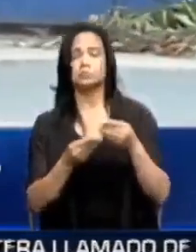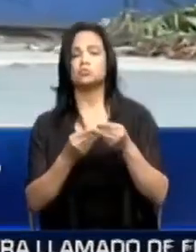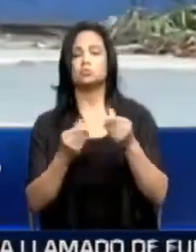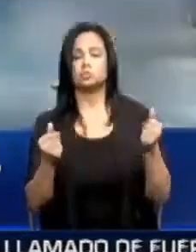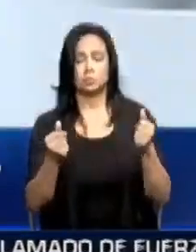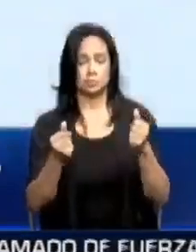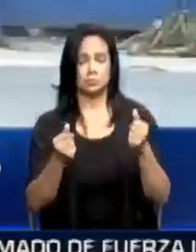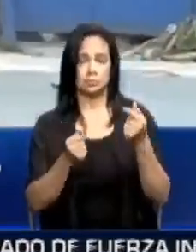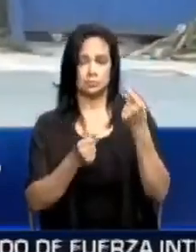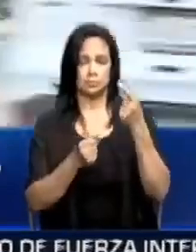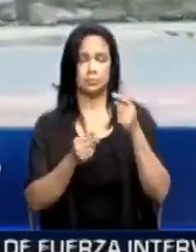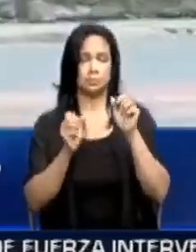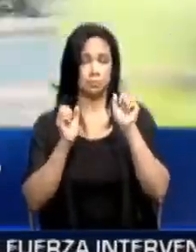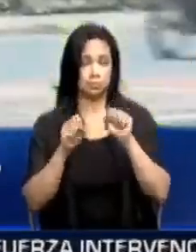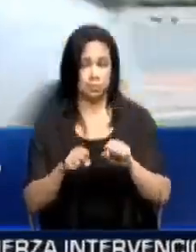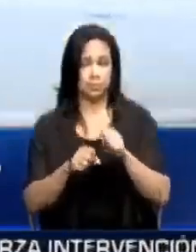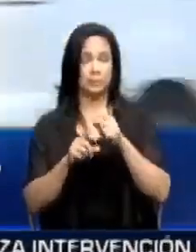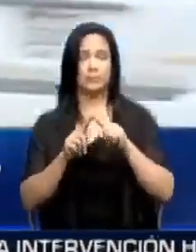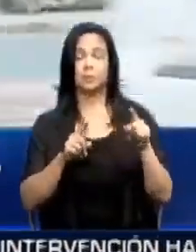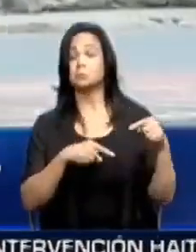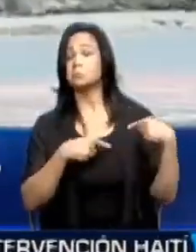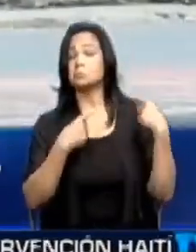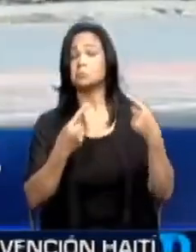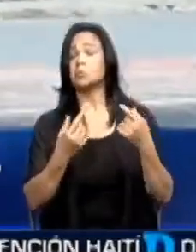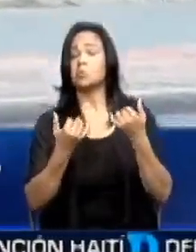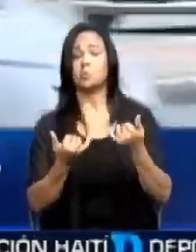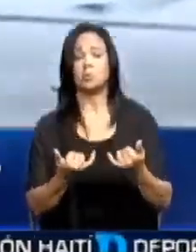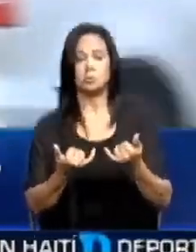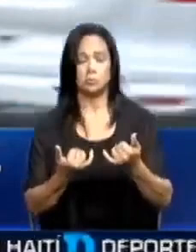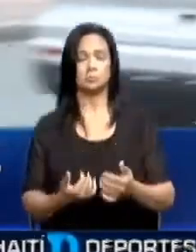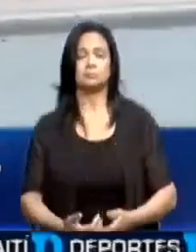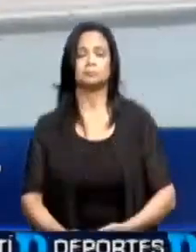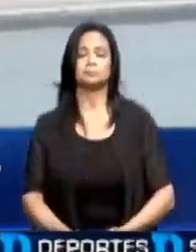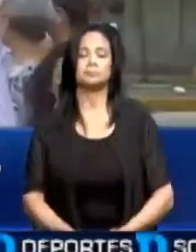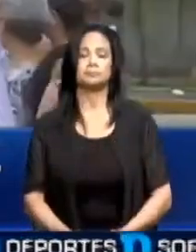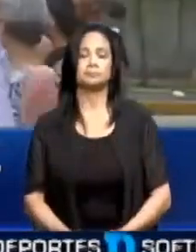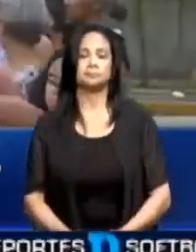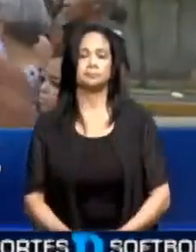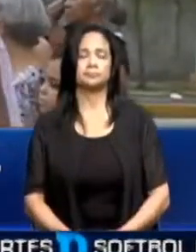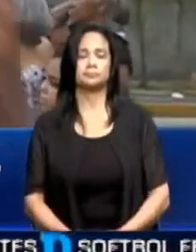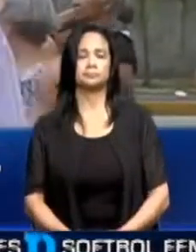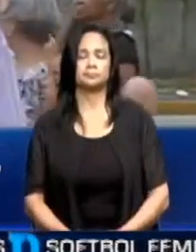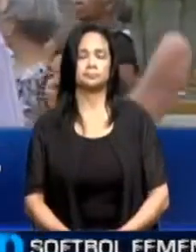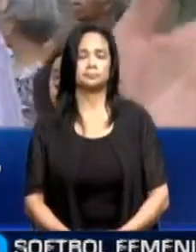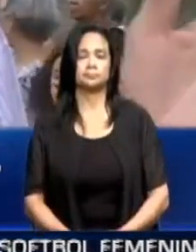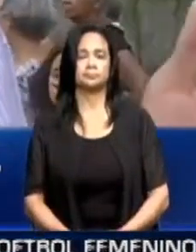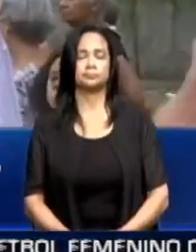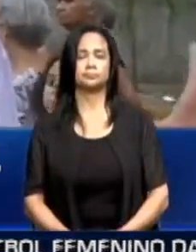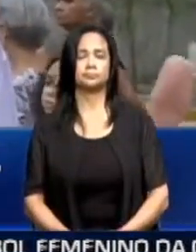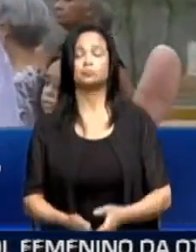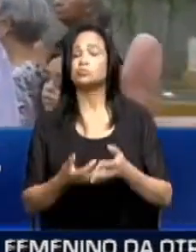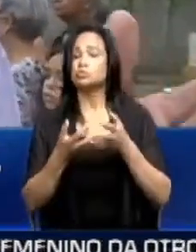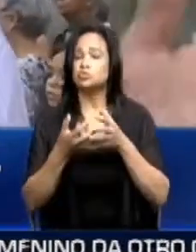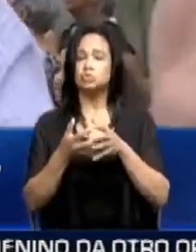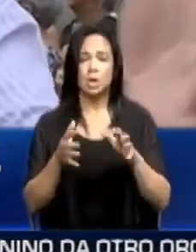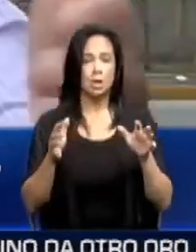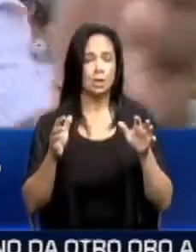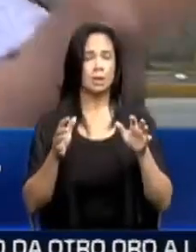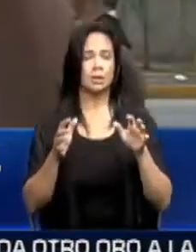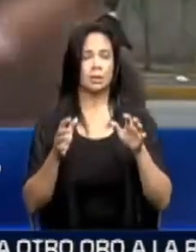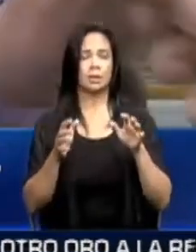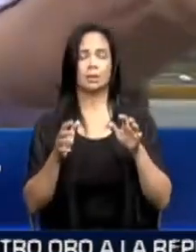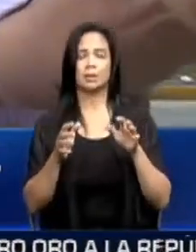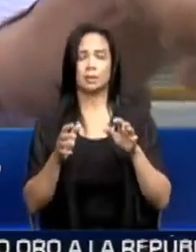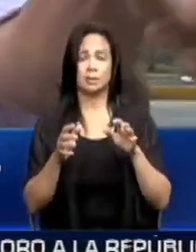una solución viable, pero que hasta el momento no les han hecho caso. No queremos violentar, pero